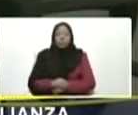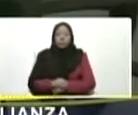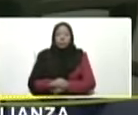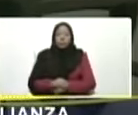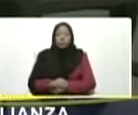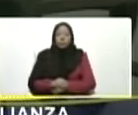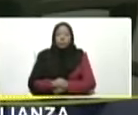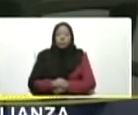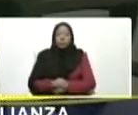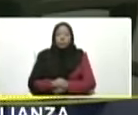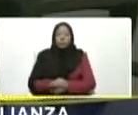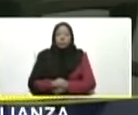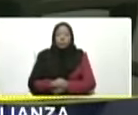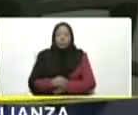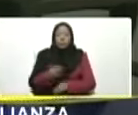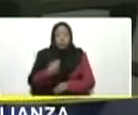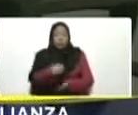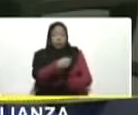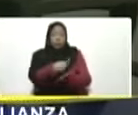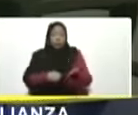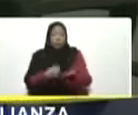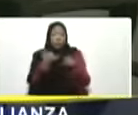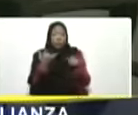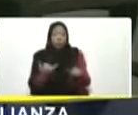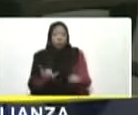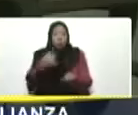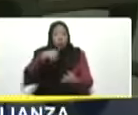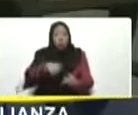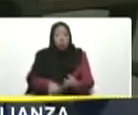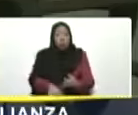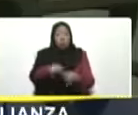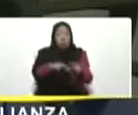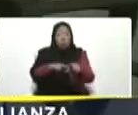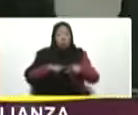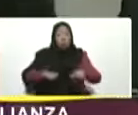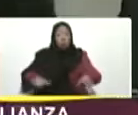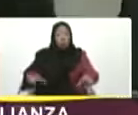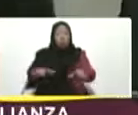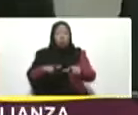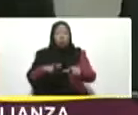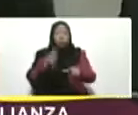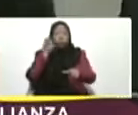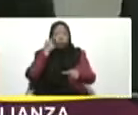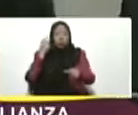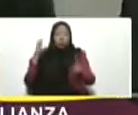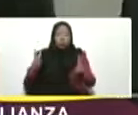quise que firmáramos precisamente aquí en este lugar